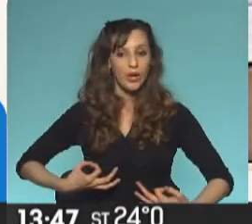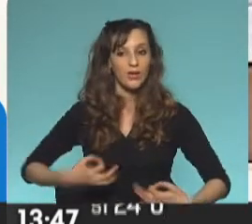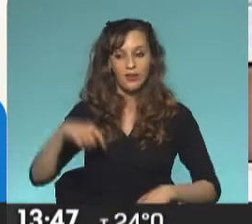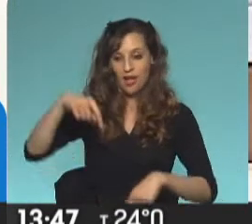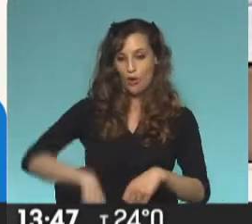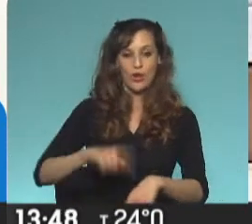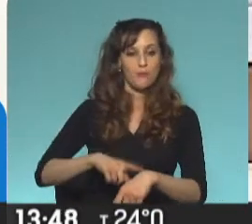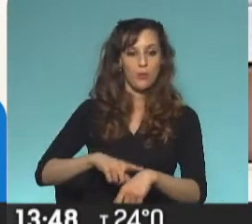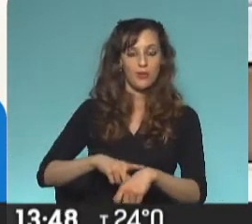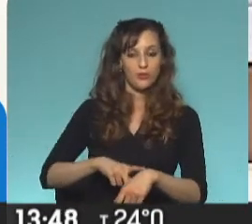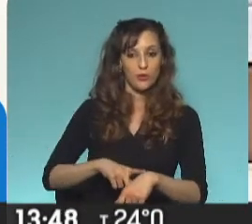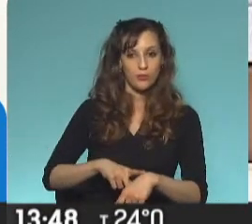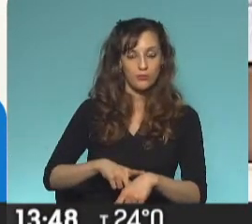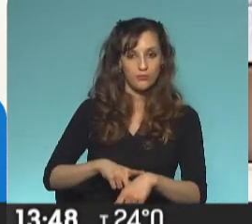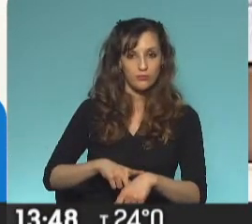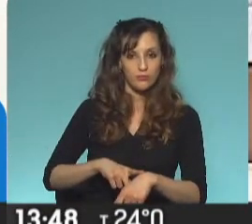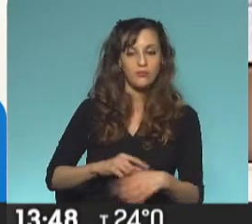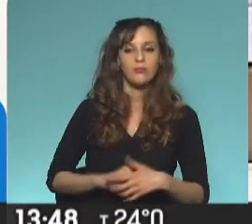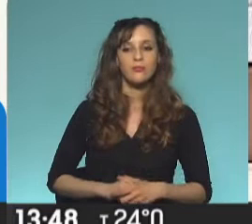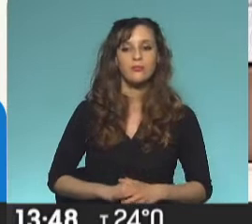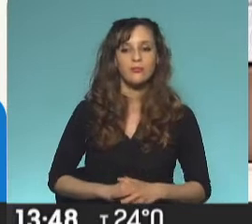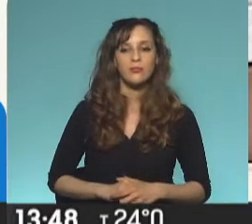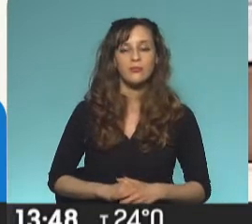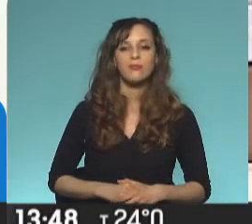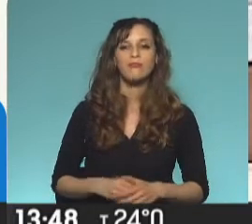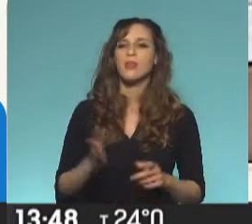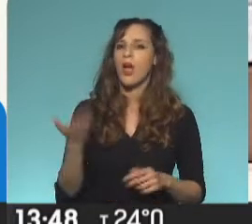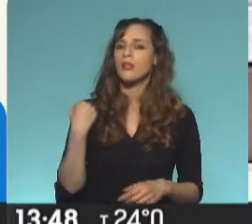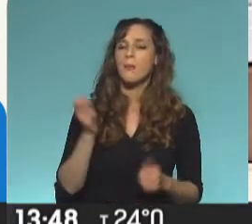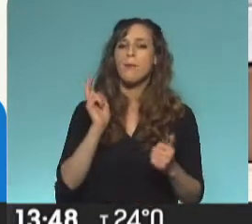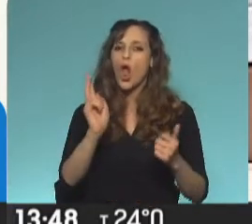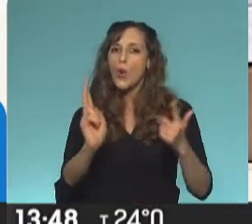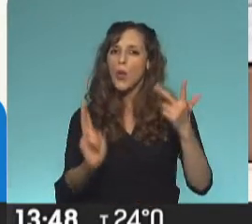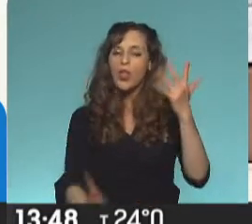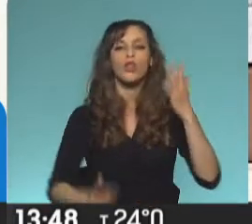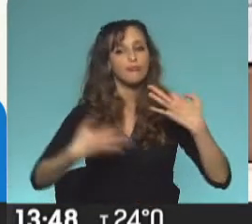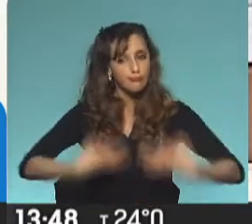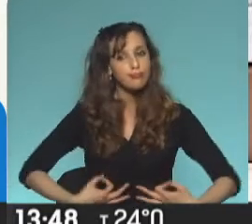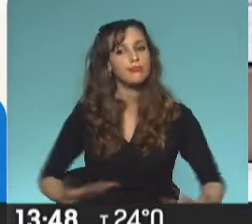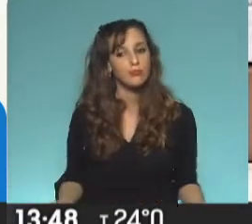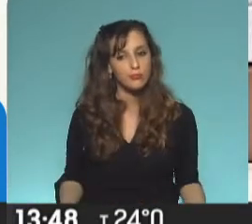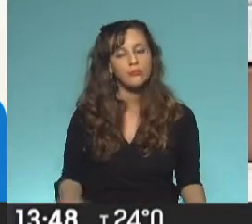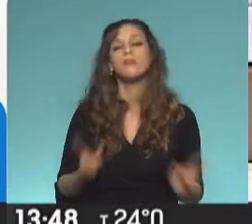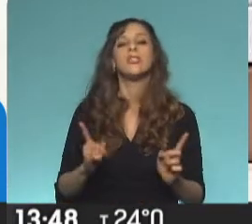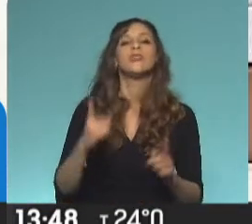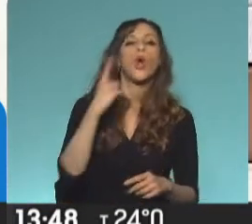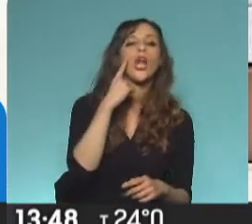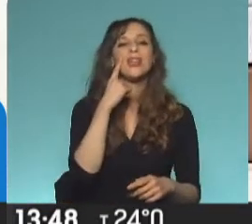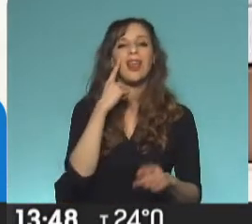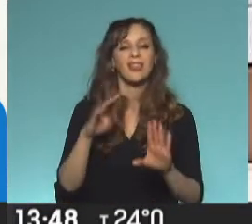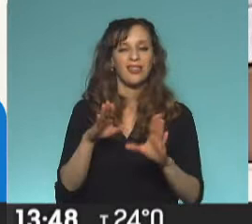momento que las restricciones que aplicamos el otro día también charlando con los intendentes